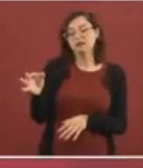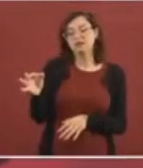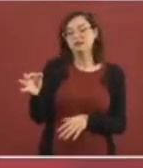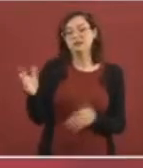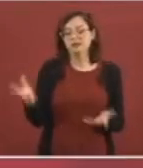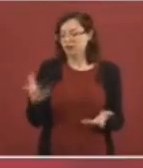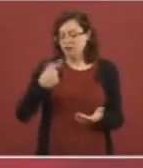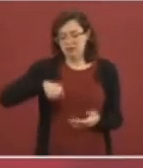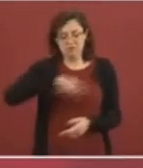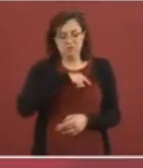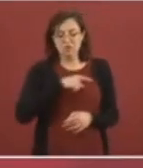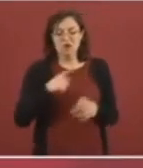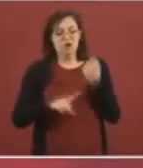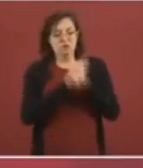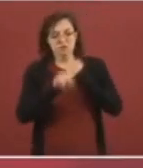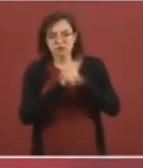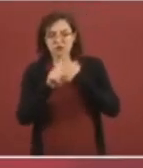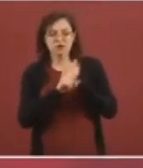una manera de enfrentar esto